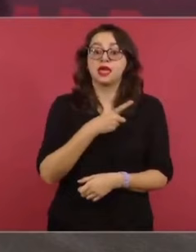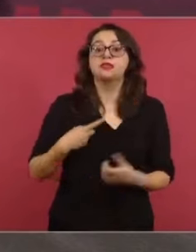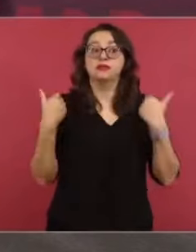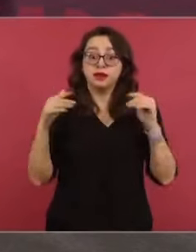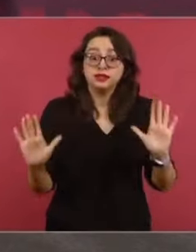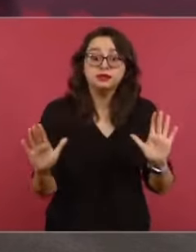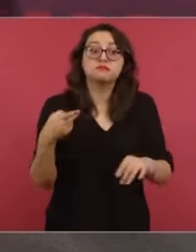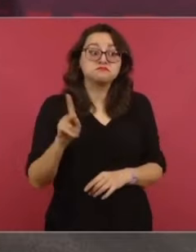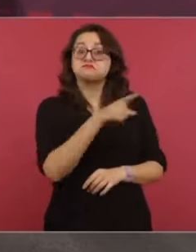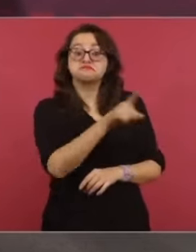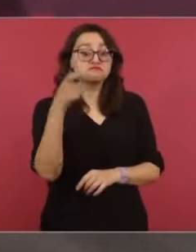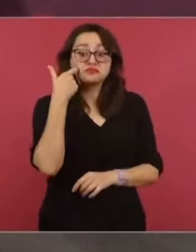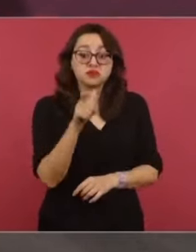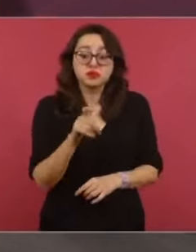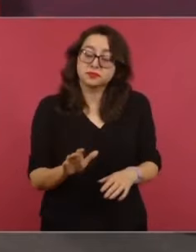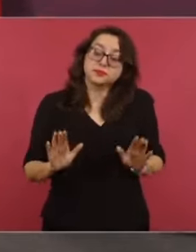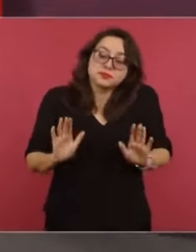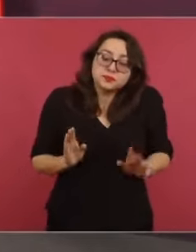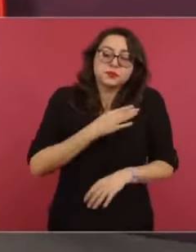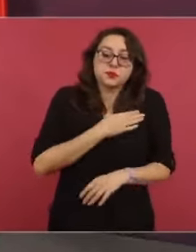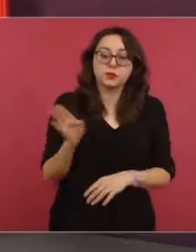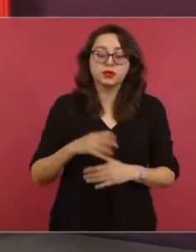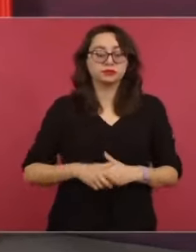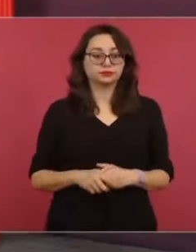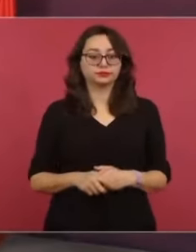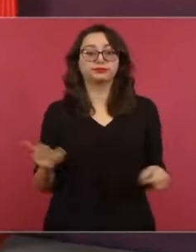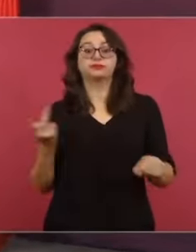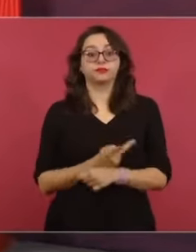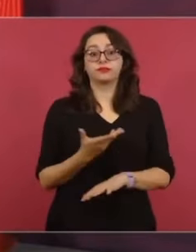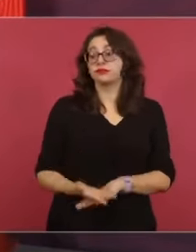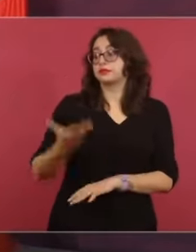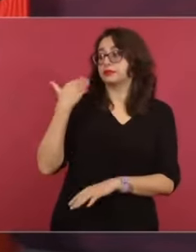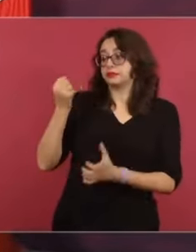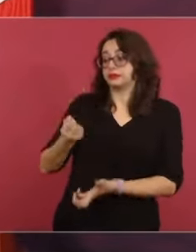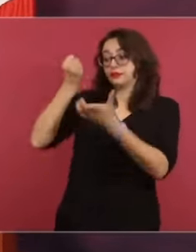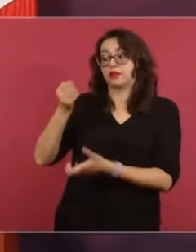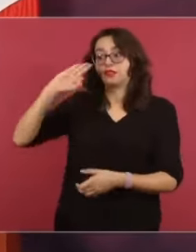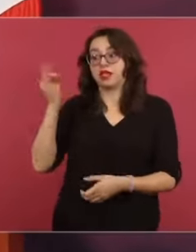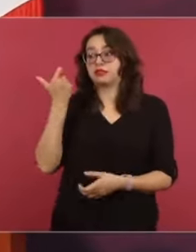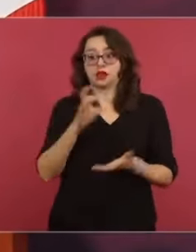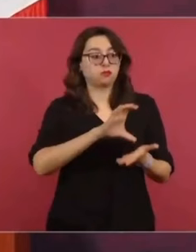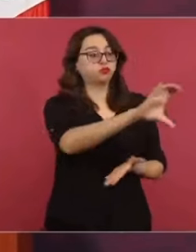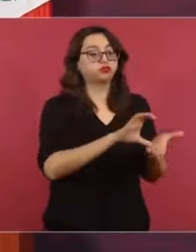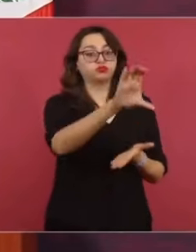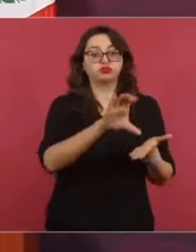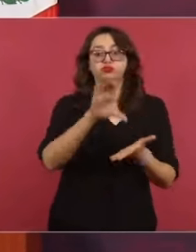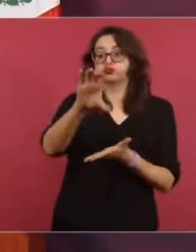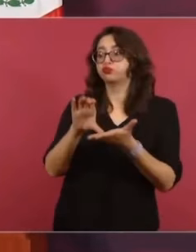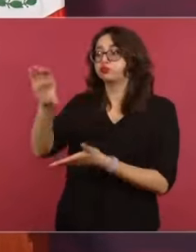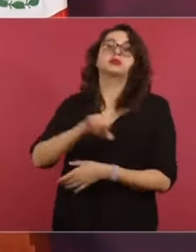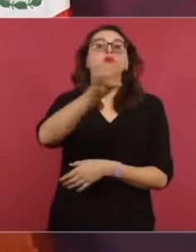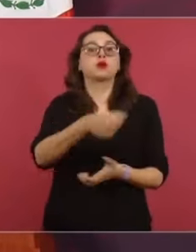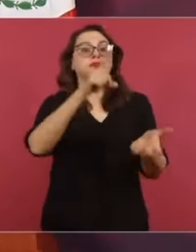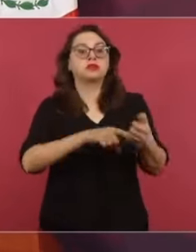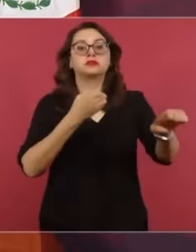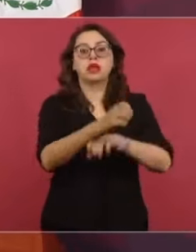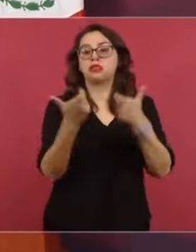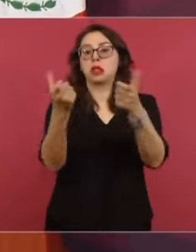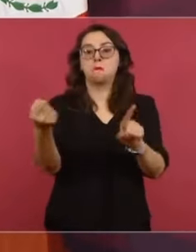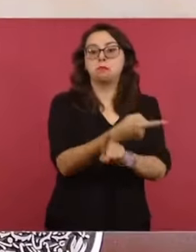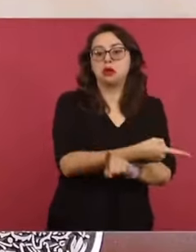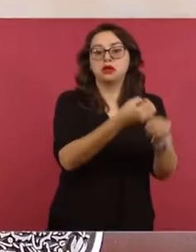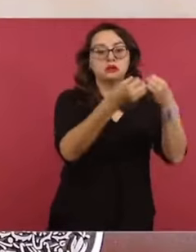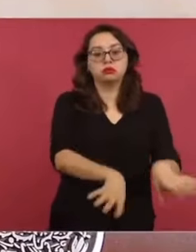antes se transferían los fondos a los estados para la atención médica y ese dinero se usaba para otras cosas y por eso no había buen servicio